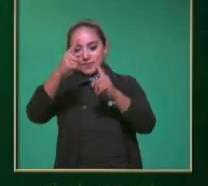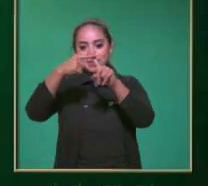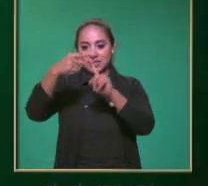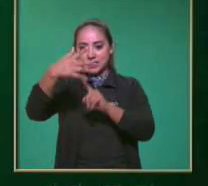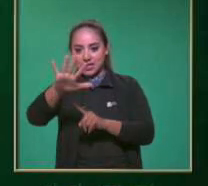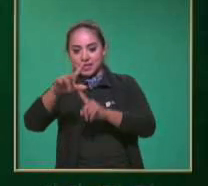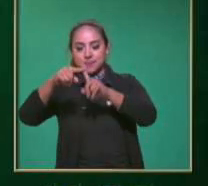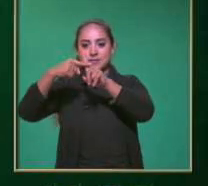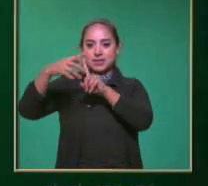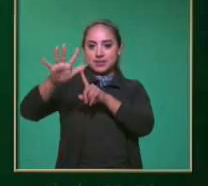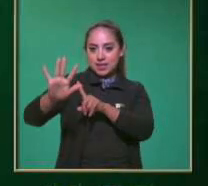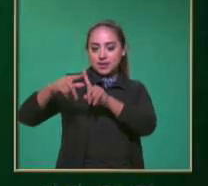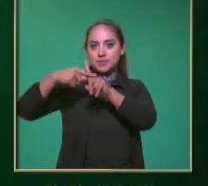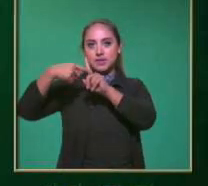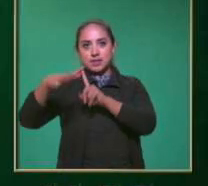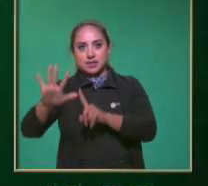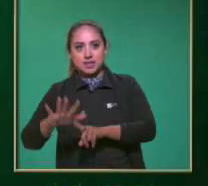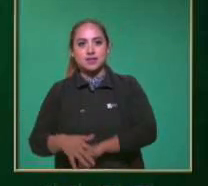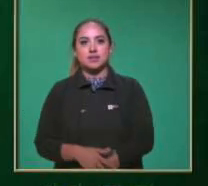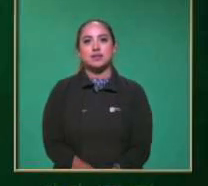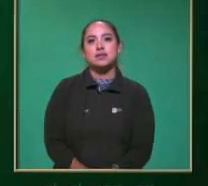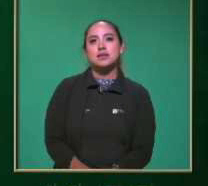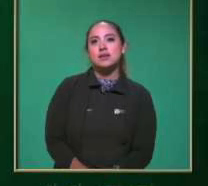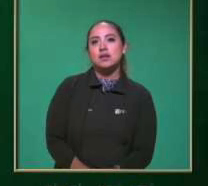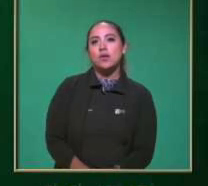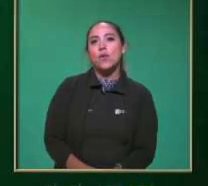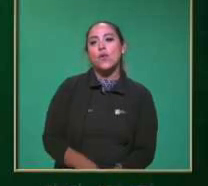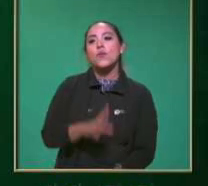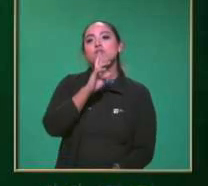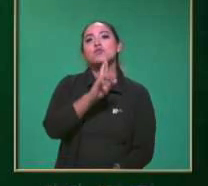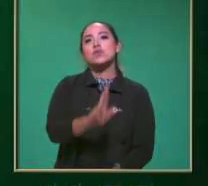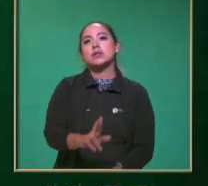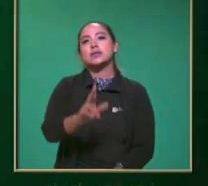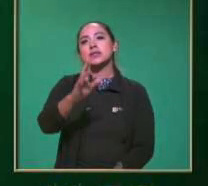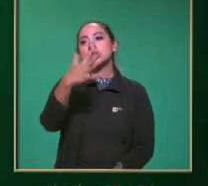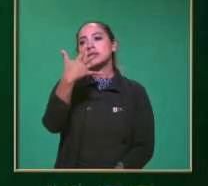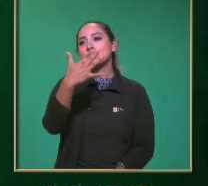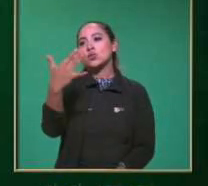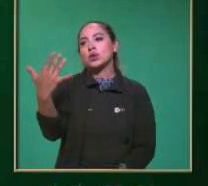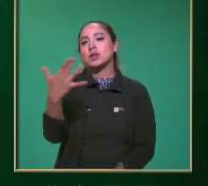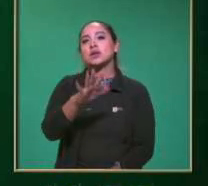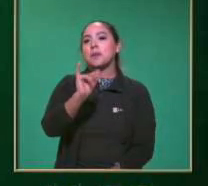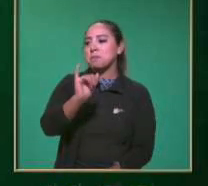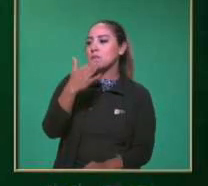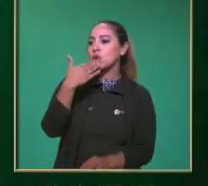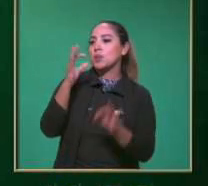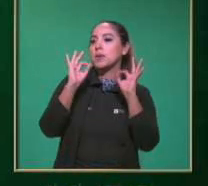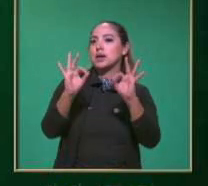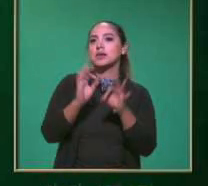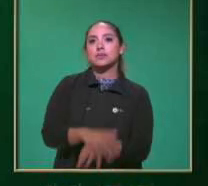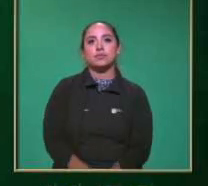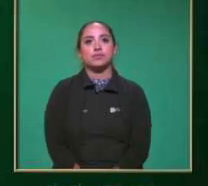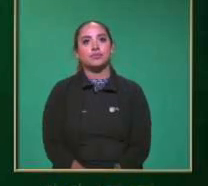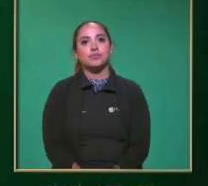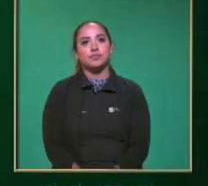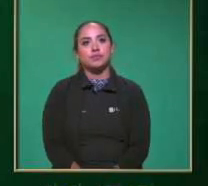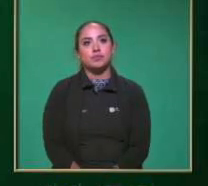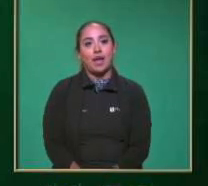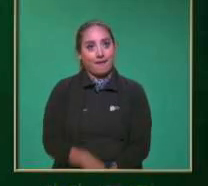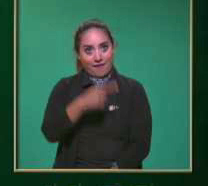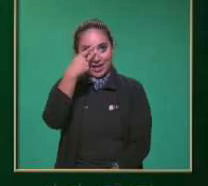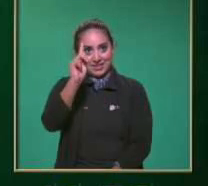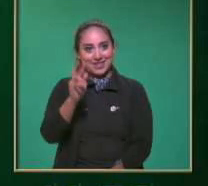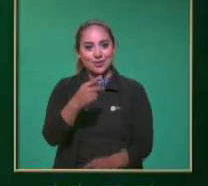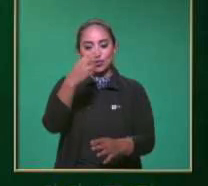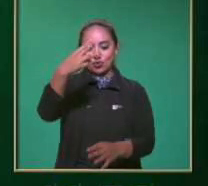10 más 10. ¿Cuál es la respuesta? 50. Excelente. ¿Ya vieron que es más fácil contar así